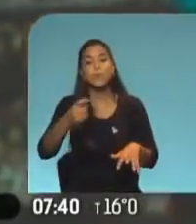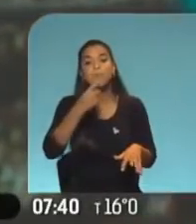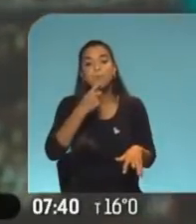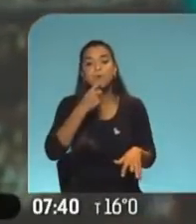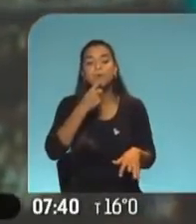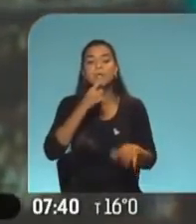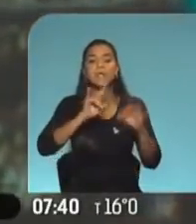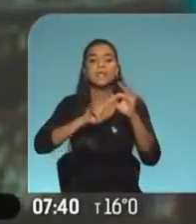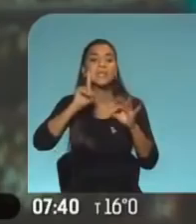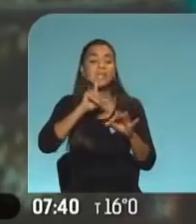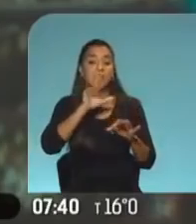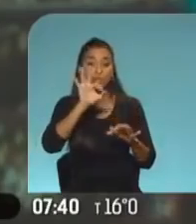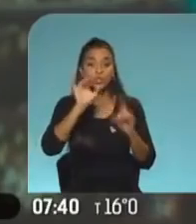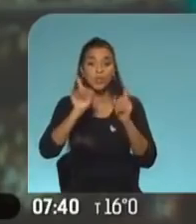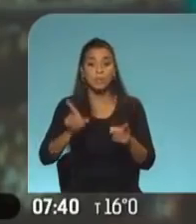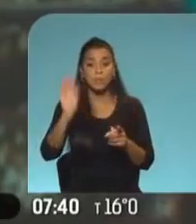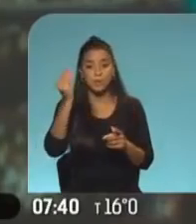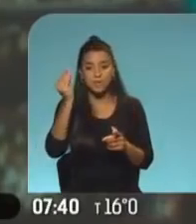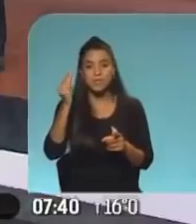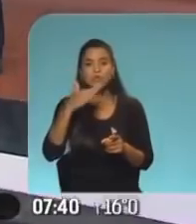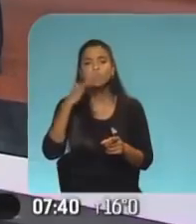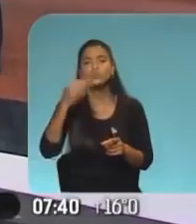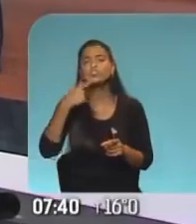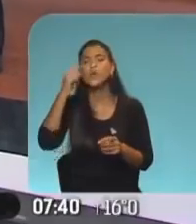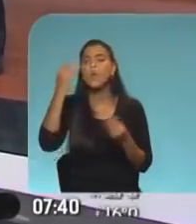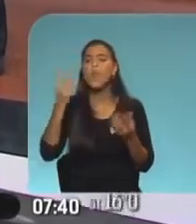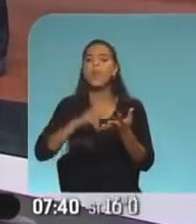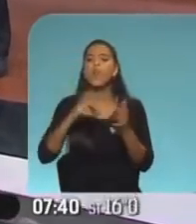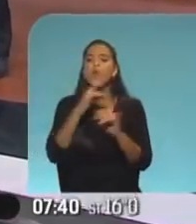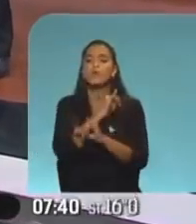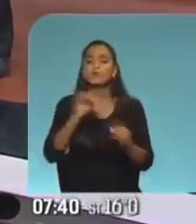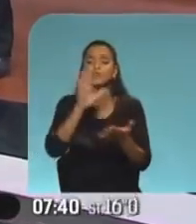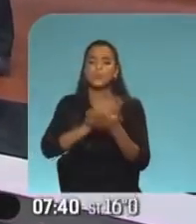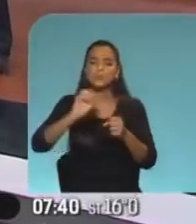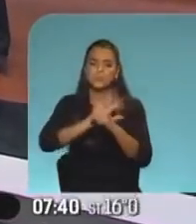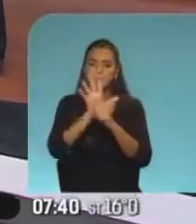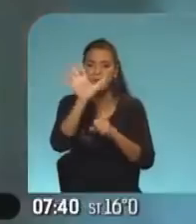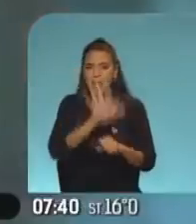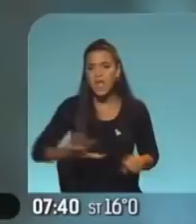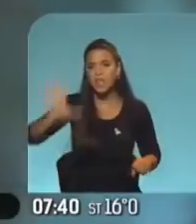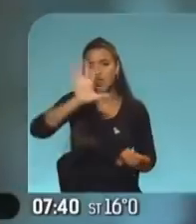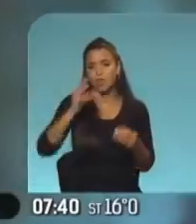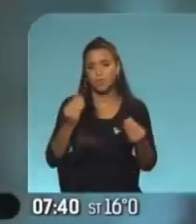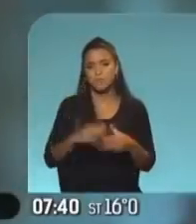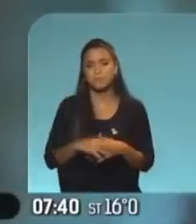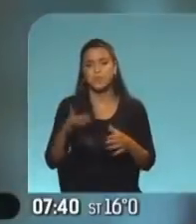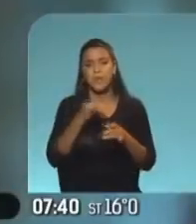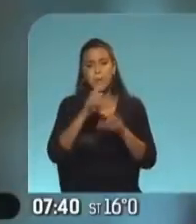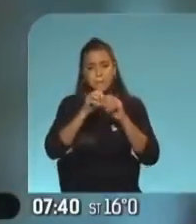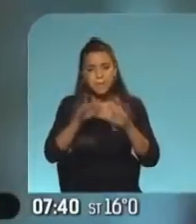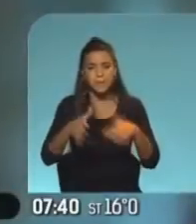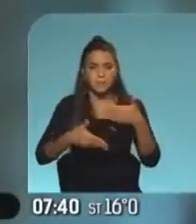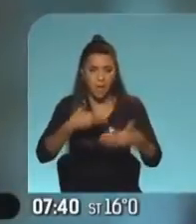en Quito, también en Brasil. José Natanson, ¿cuáles son las novedades con respecto al coronavirus en la región? A ver, la pandemia ha